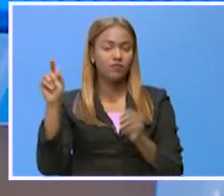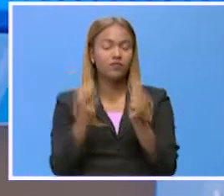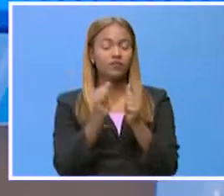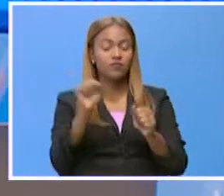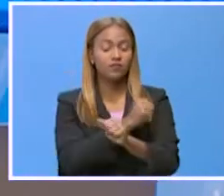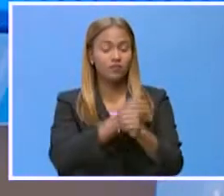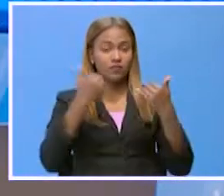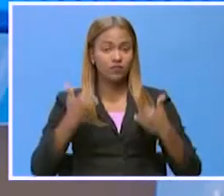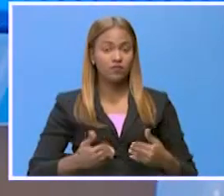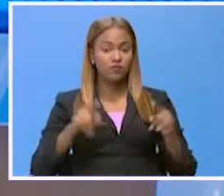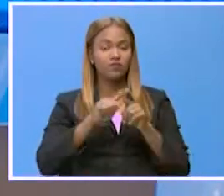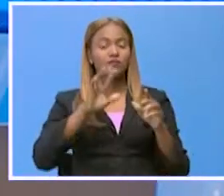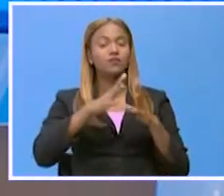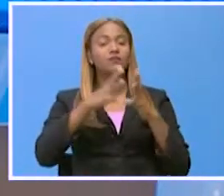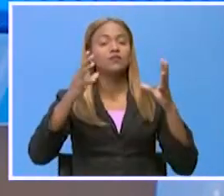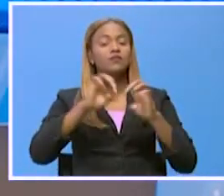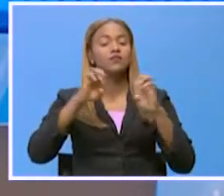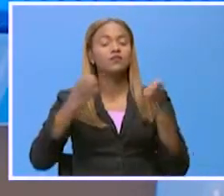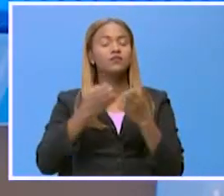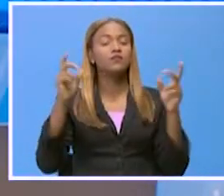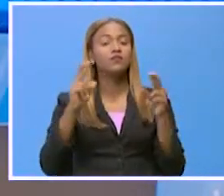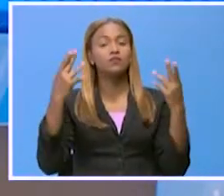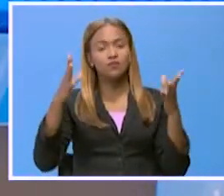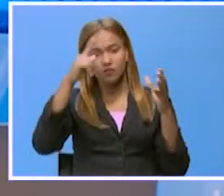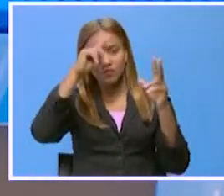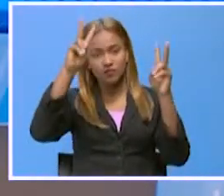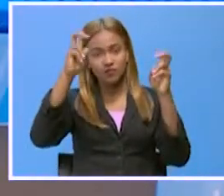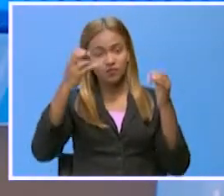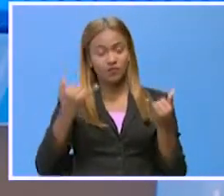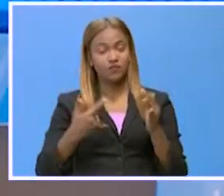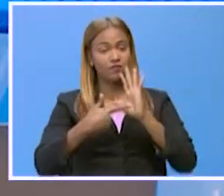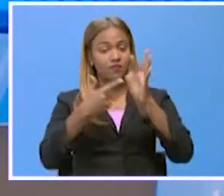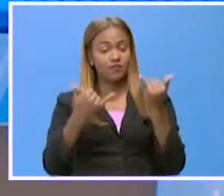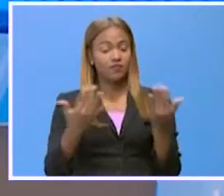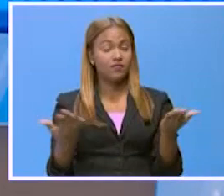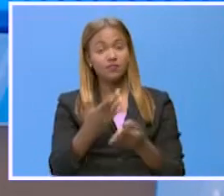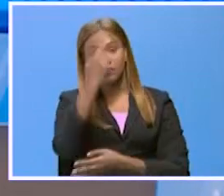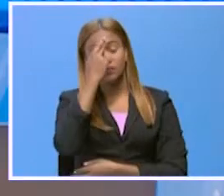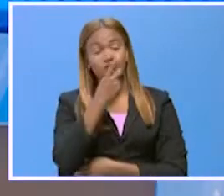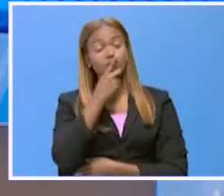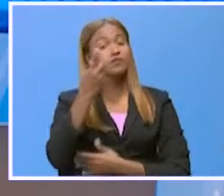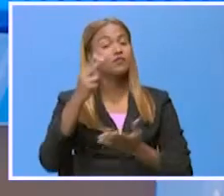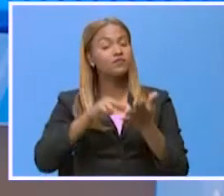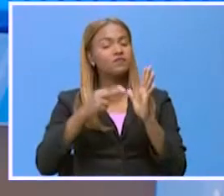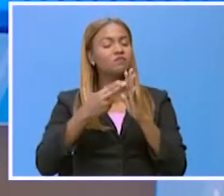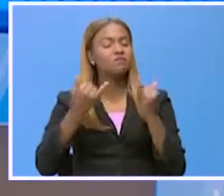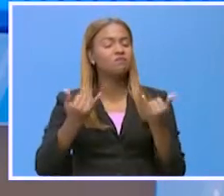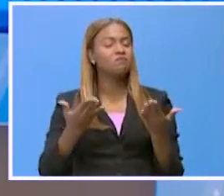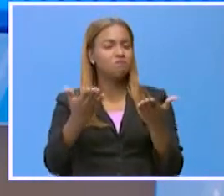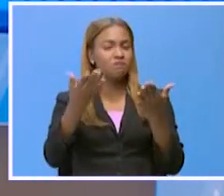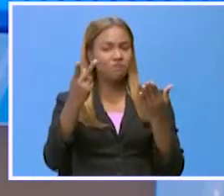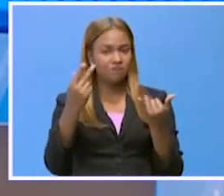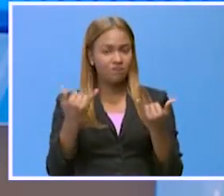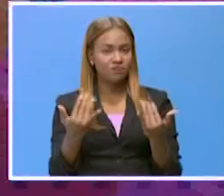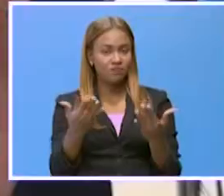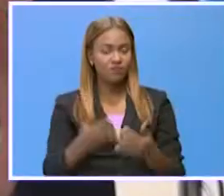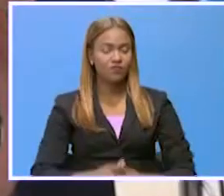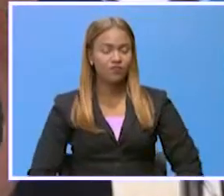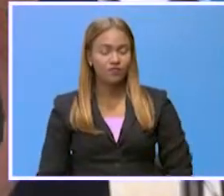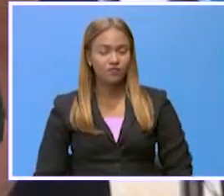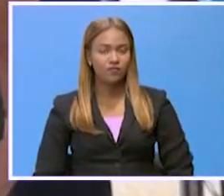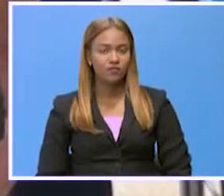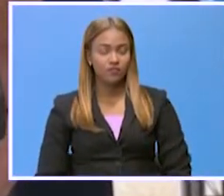de señas y todo un equipo listo con las principales informaciones de hoy en república dominicana así que de inmediato nuestros titulares